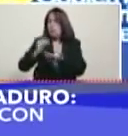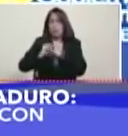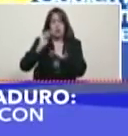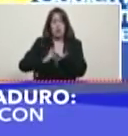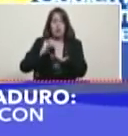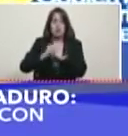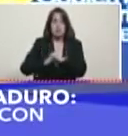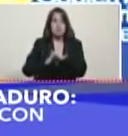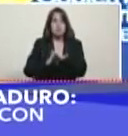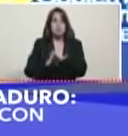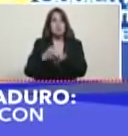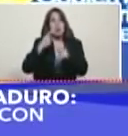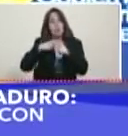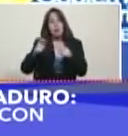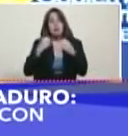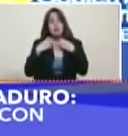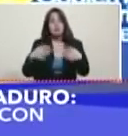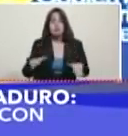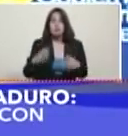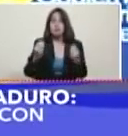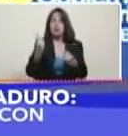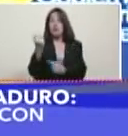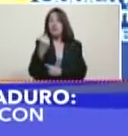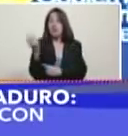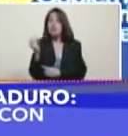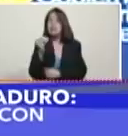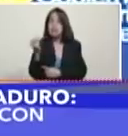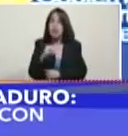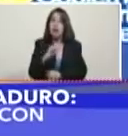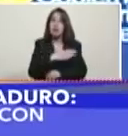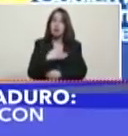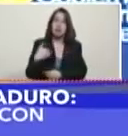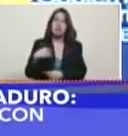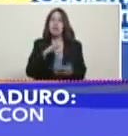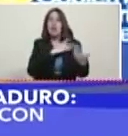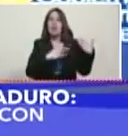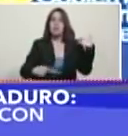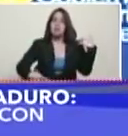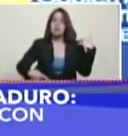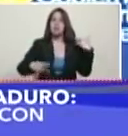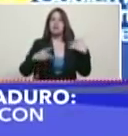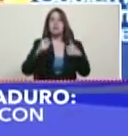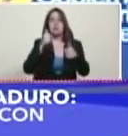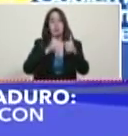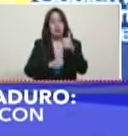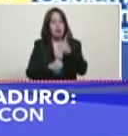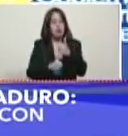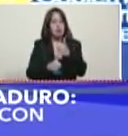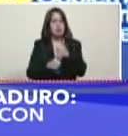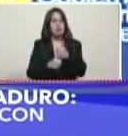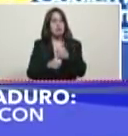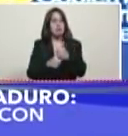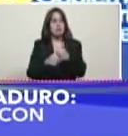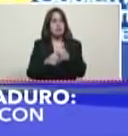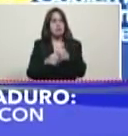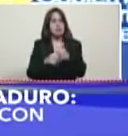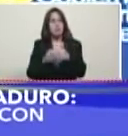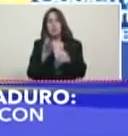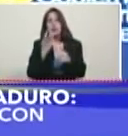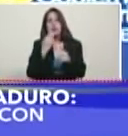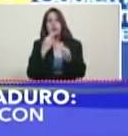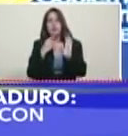que ya repusimos. Pero hace falta, por ejemplo, yo quisiera la vicepresidenta pudiera señalarnos algún